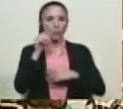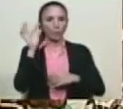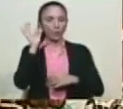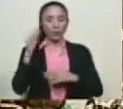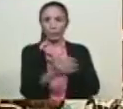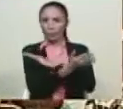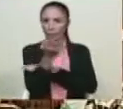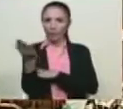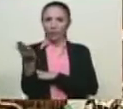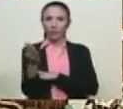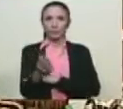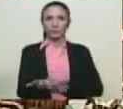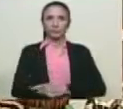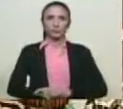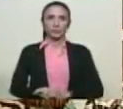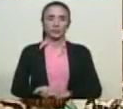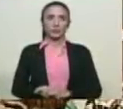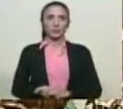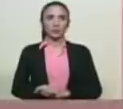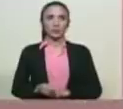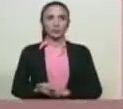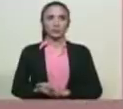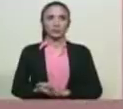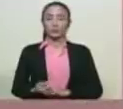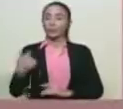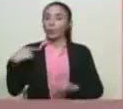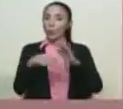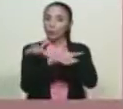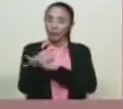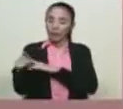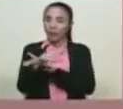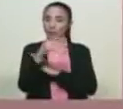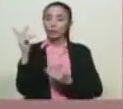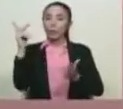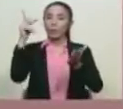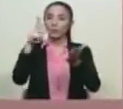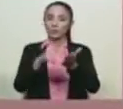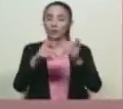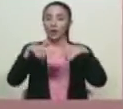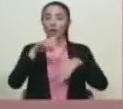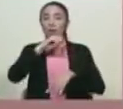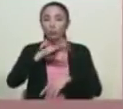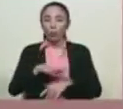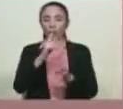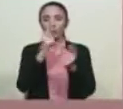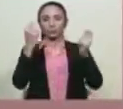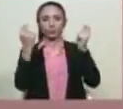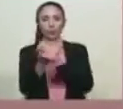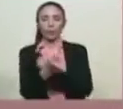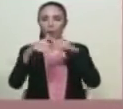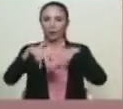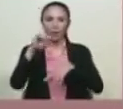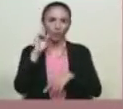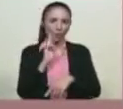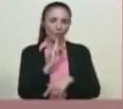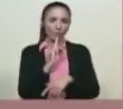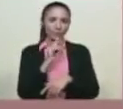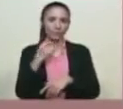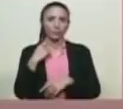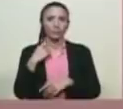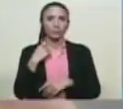por ustedes. Ustedes son los protagonistas de la nueva historia que estamos construyendo en la Venezuela bolivariana.